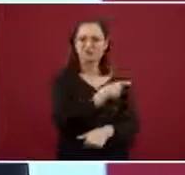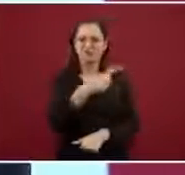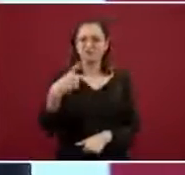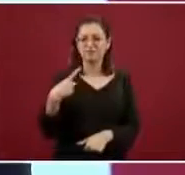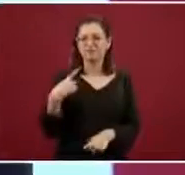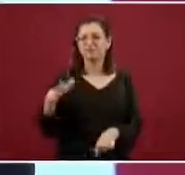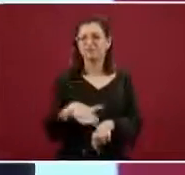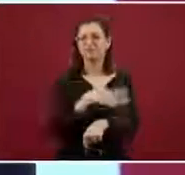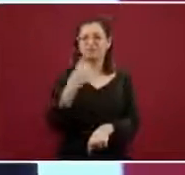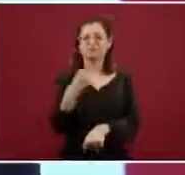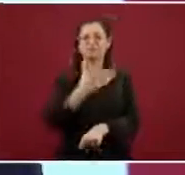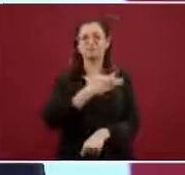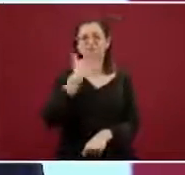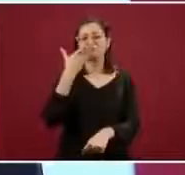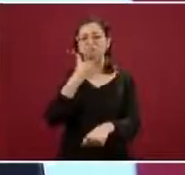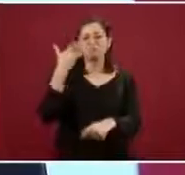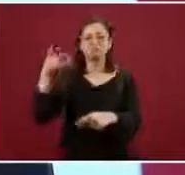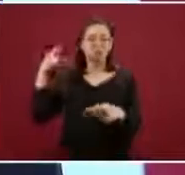de